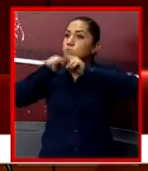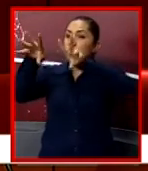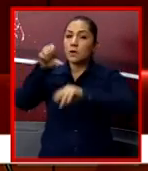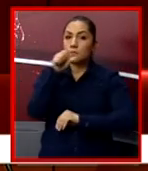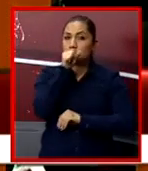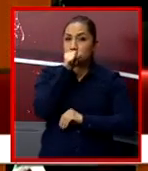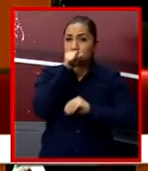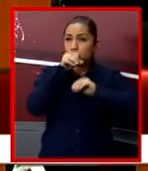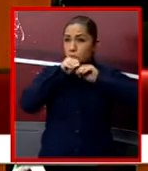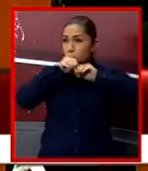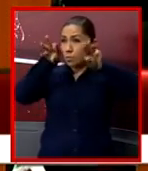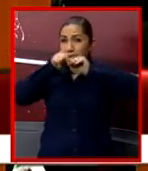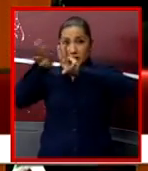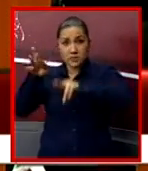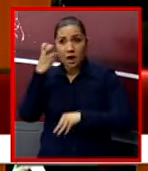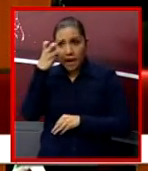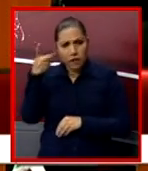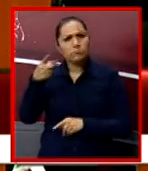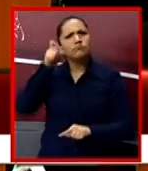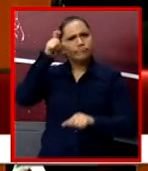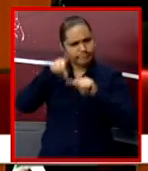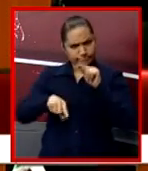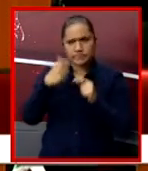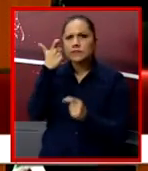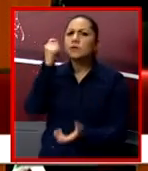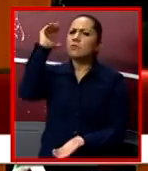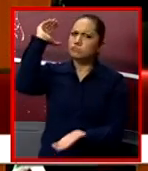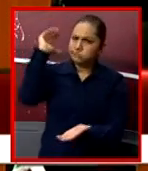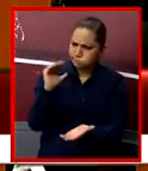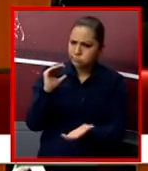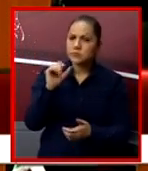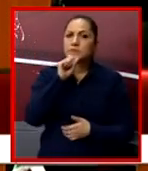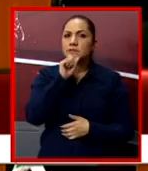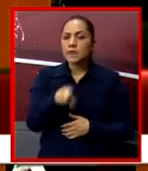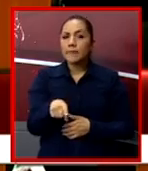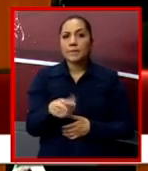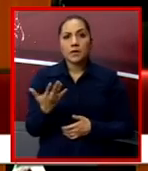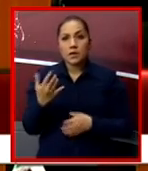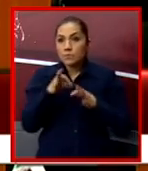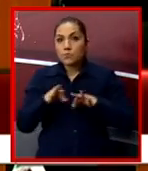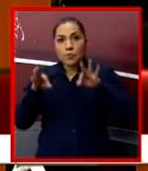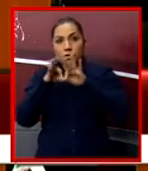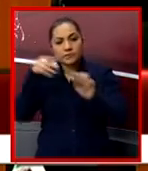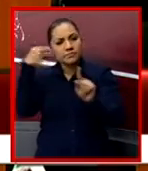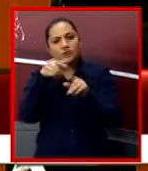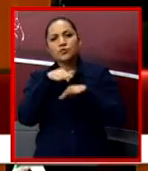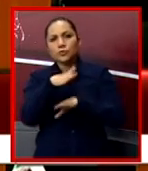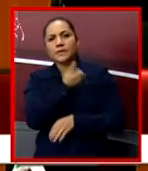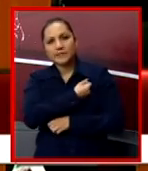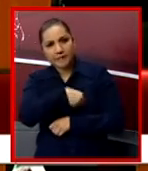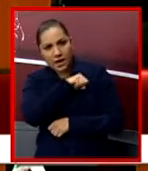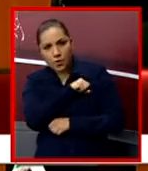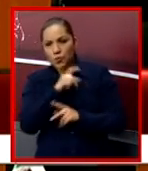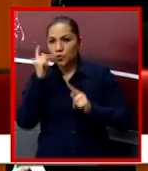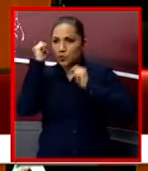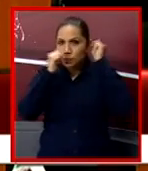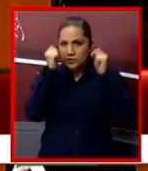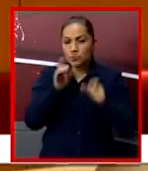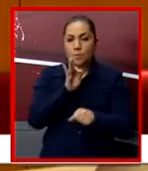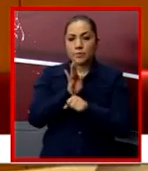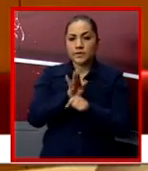gubernamental. Desde luego, preservando los relativos a salud, turismo, protección civil y